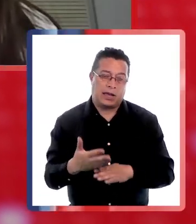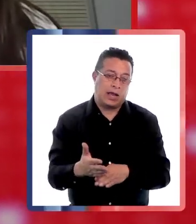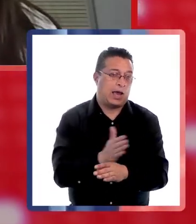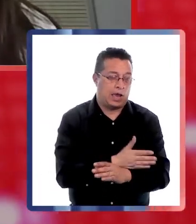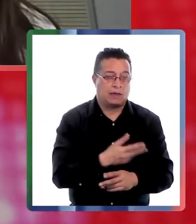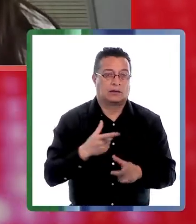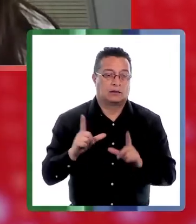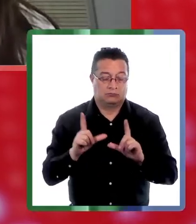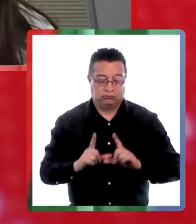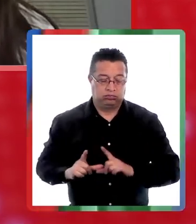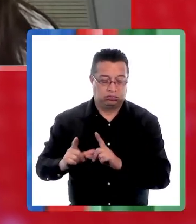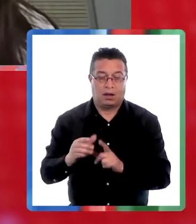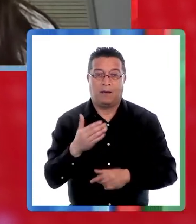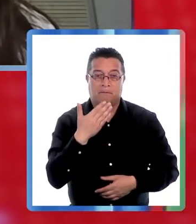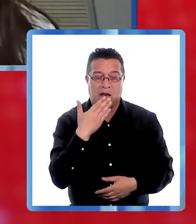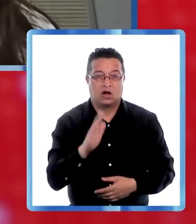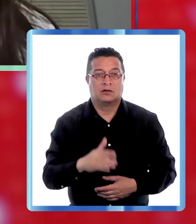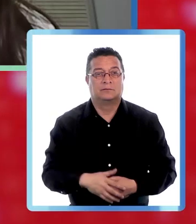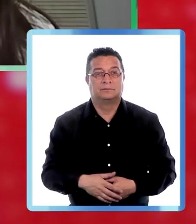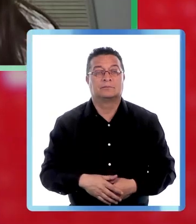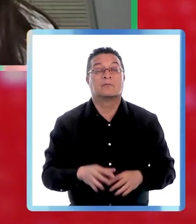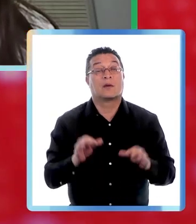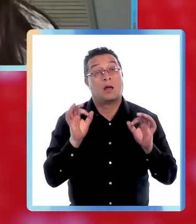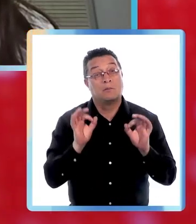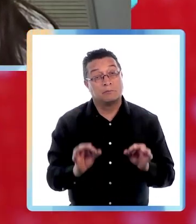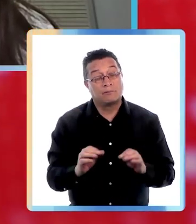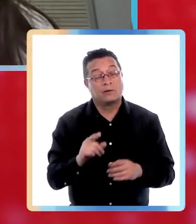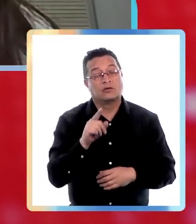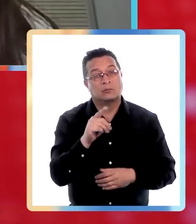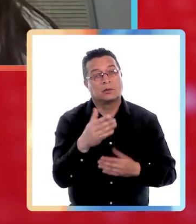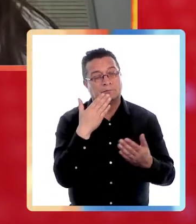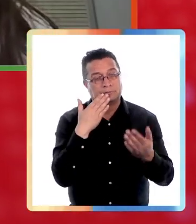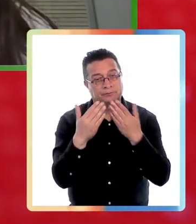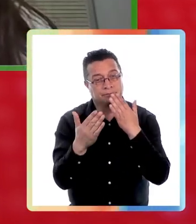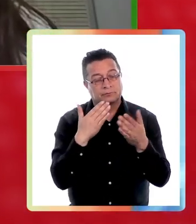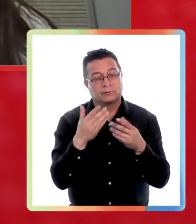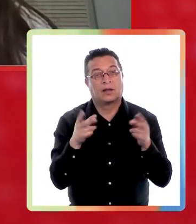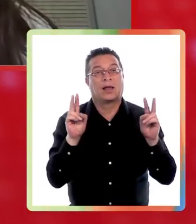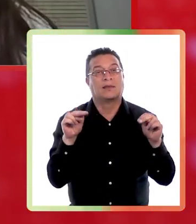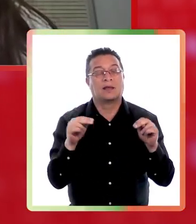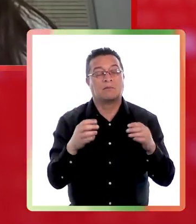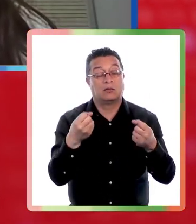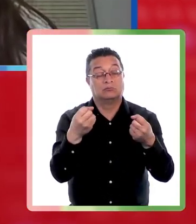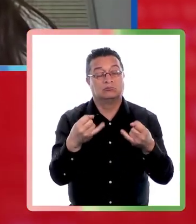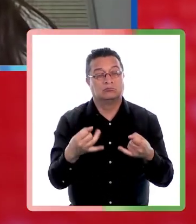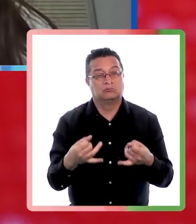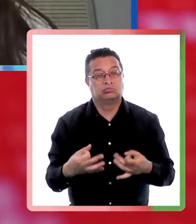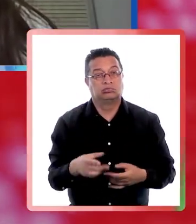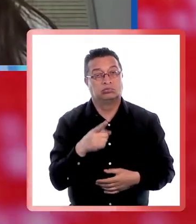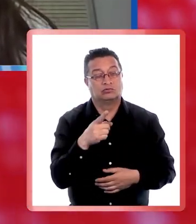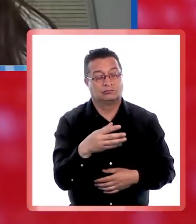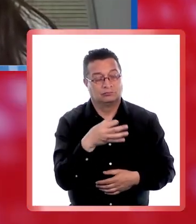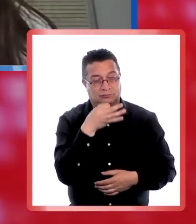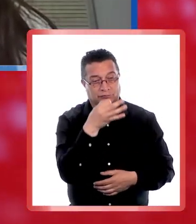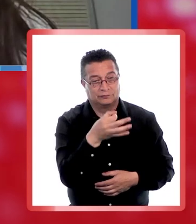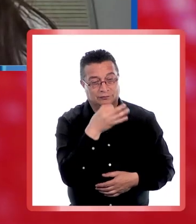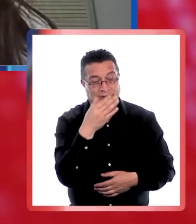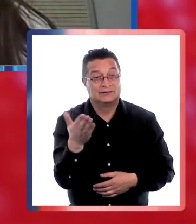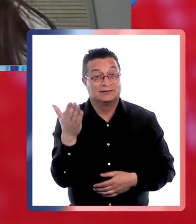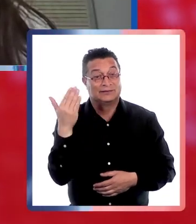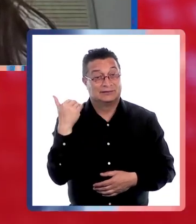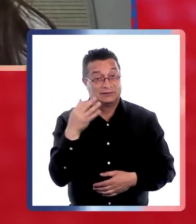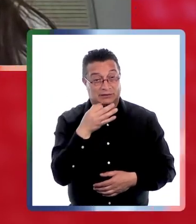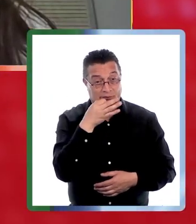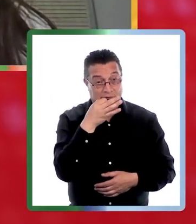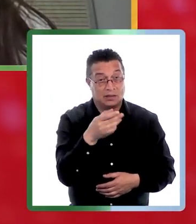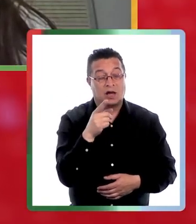edad de screening. Perfecto. Doctora, y ya hablando de las cifras que yo mencionaba al principio en